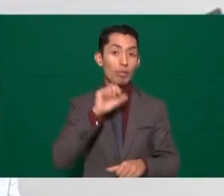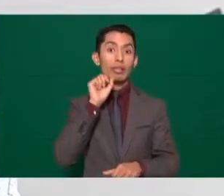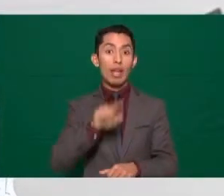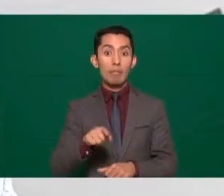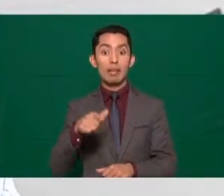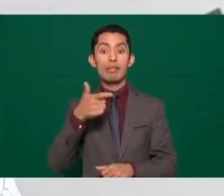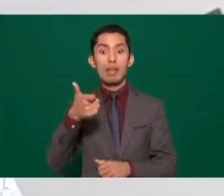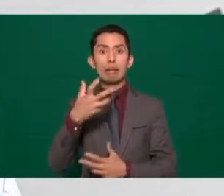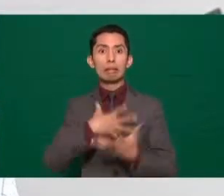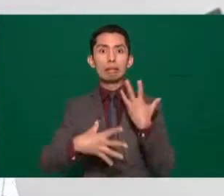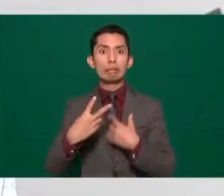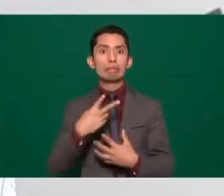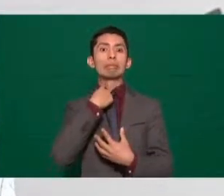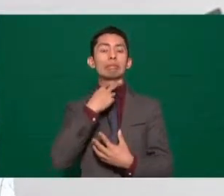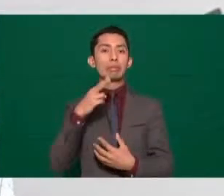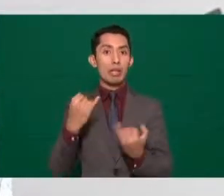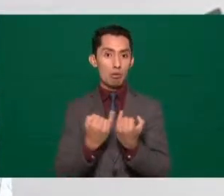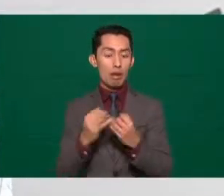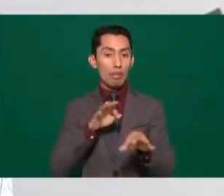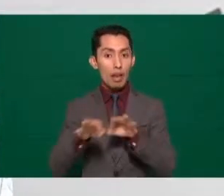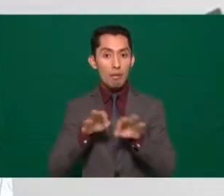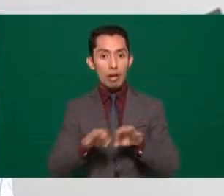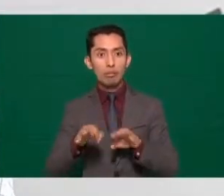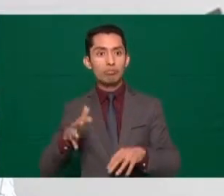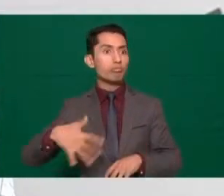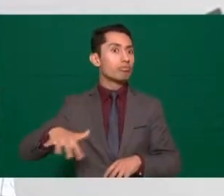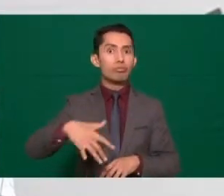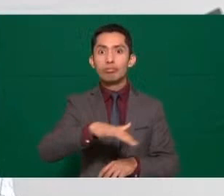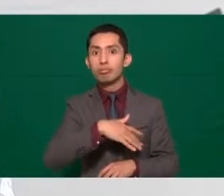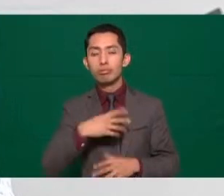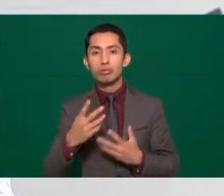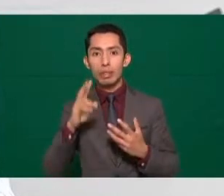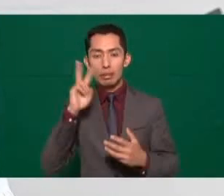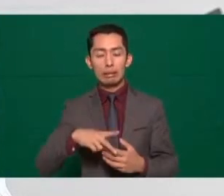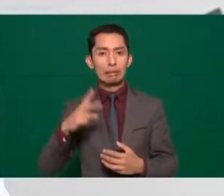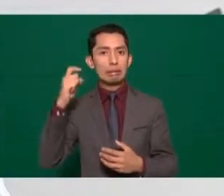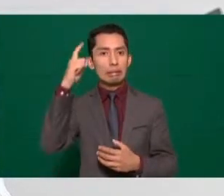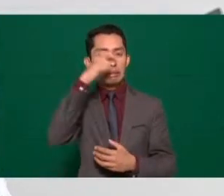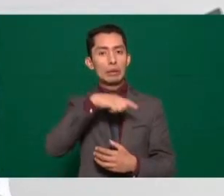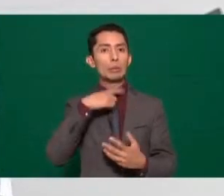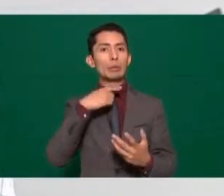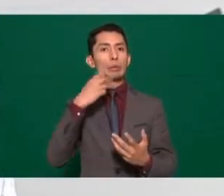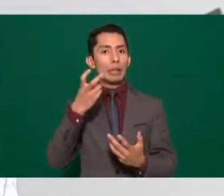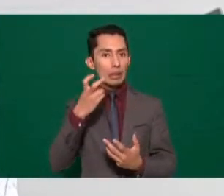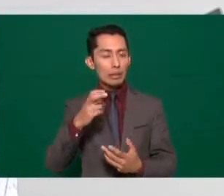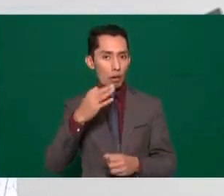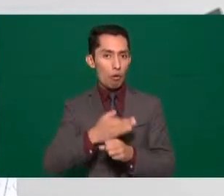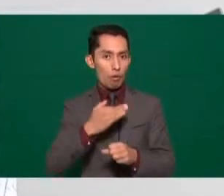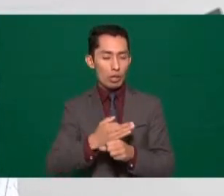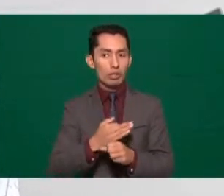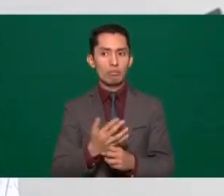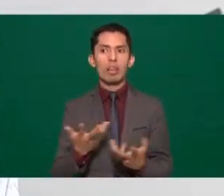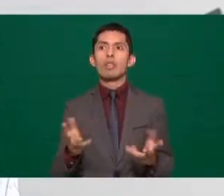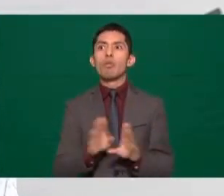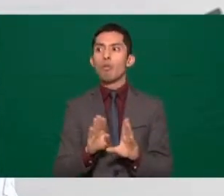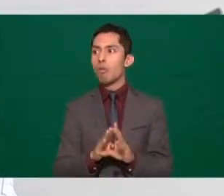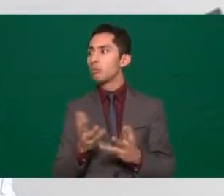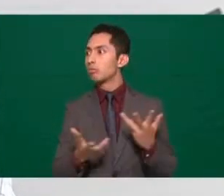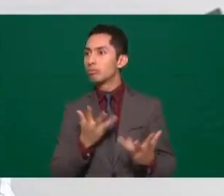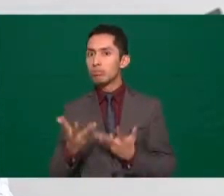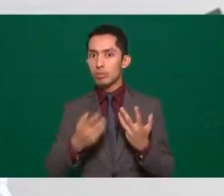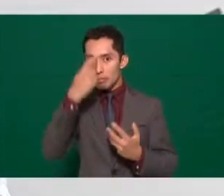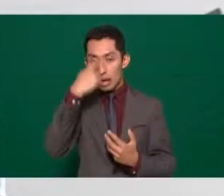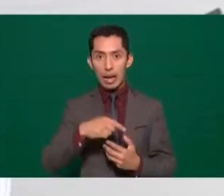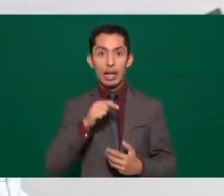crisis económica y de empleo asociada a ella, y nos ha presentado la grave interrogante de cómo actuar para evitar que